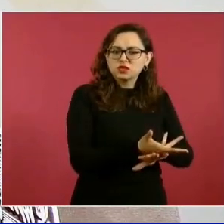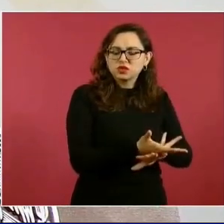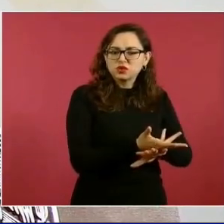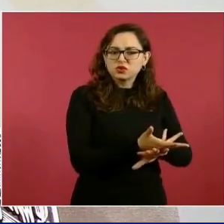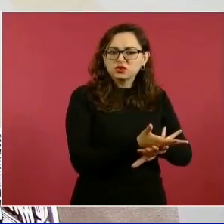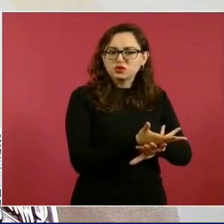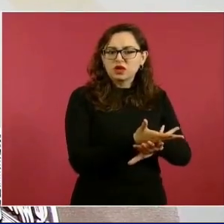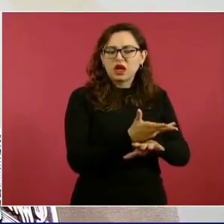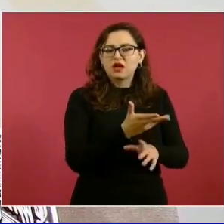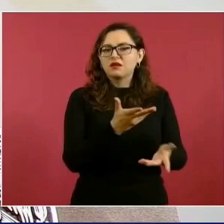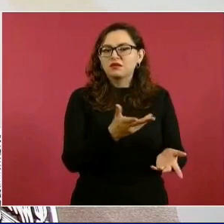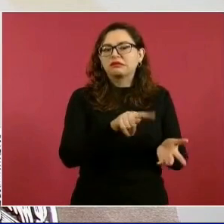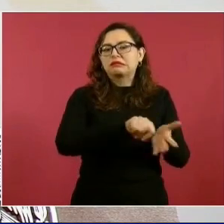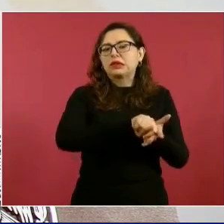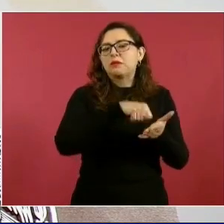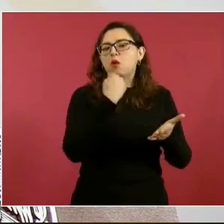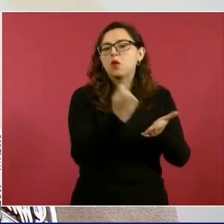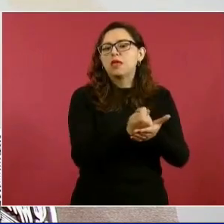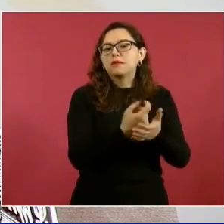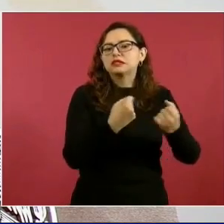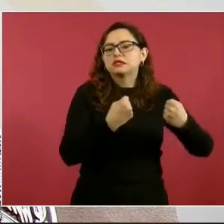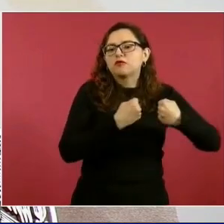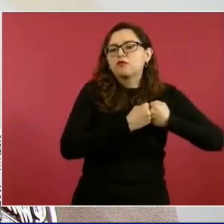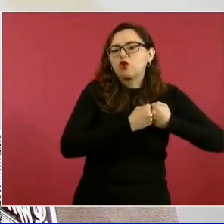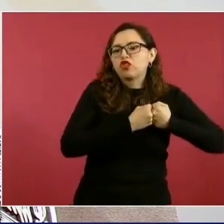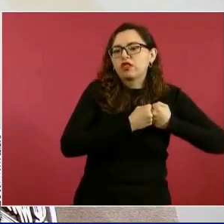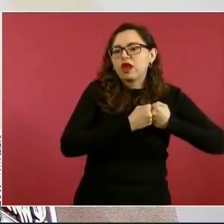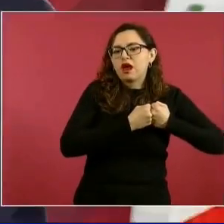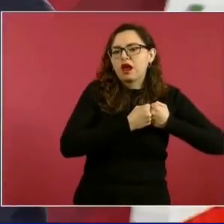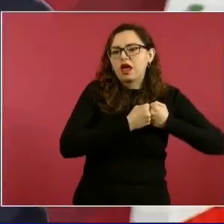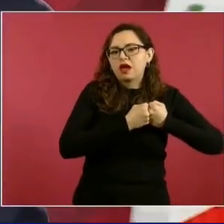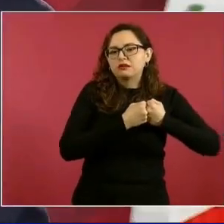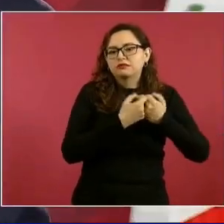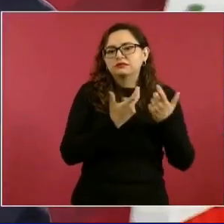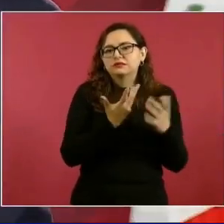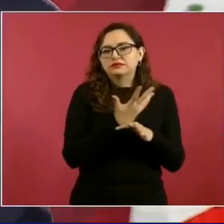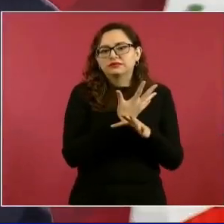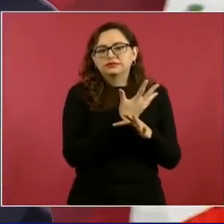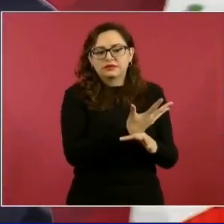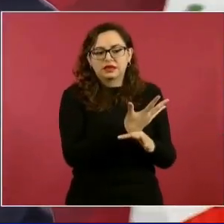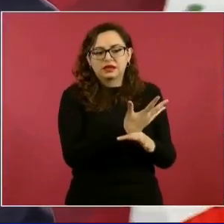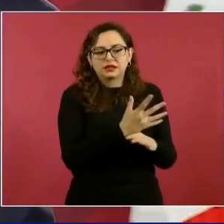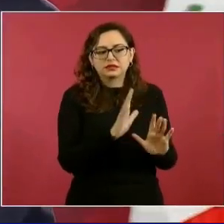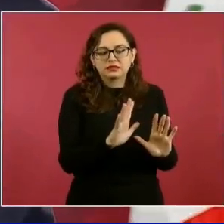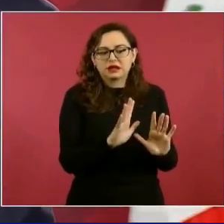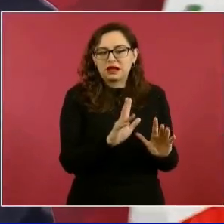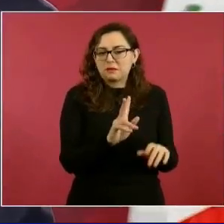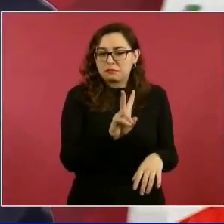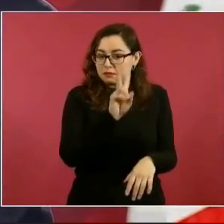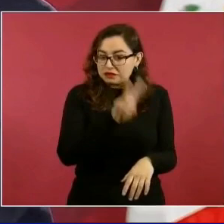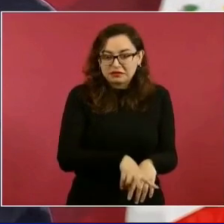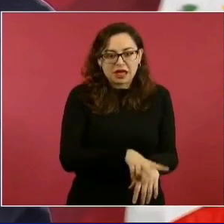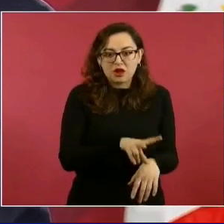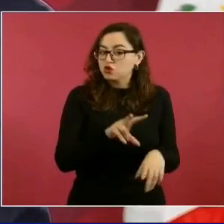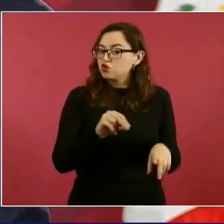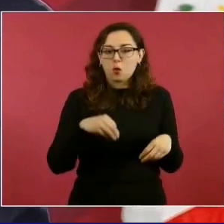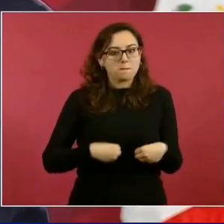según información que se tiene, que hay que comprobar?